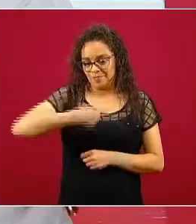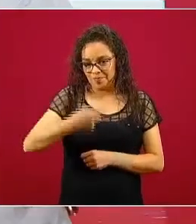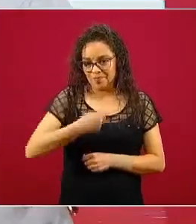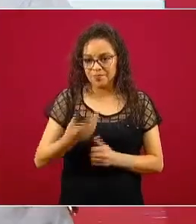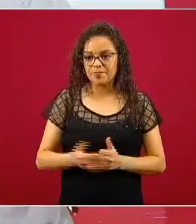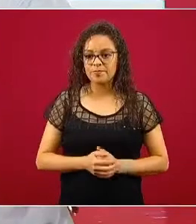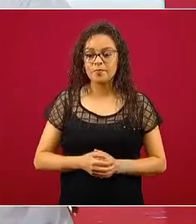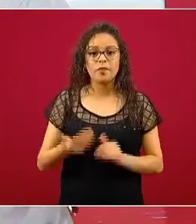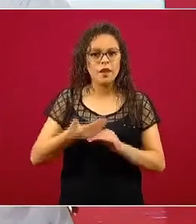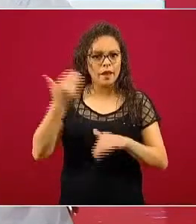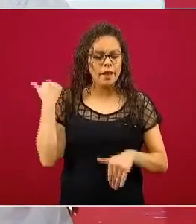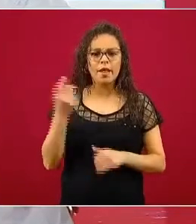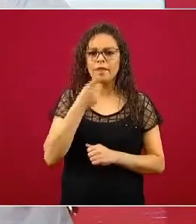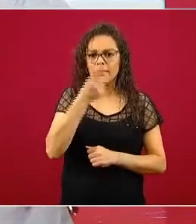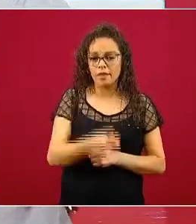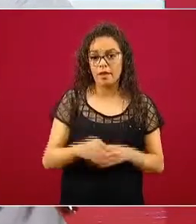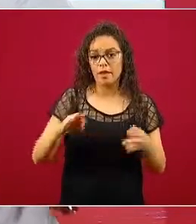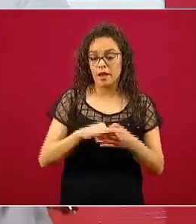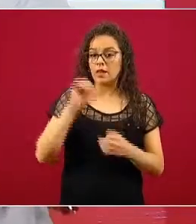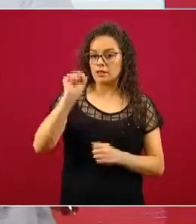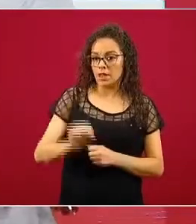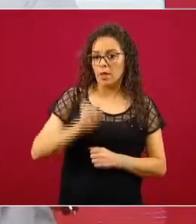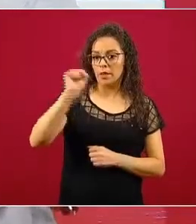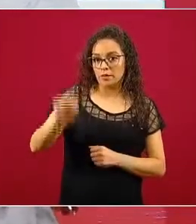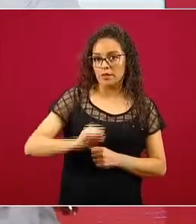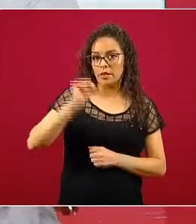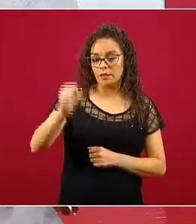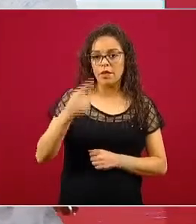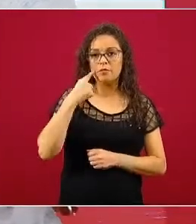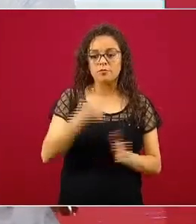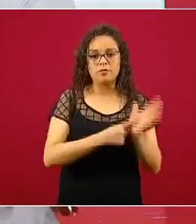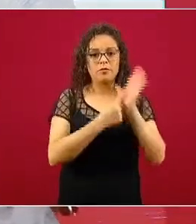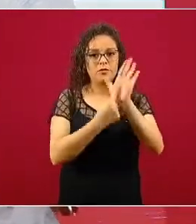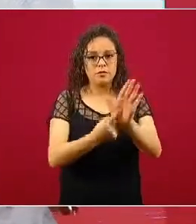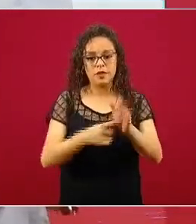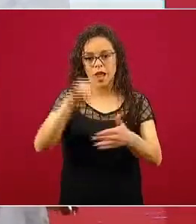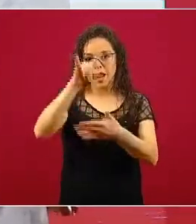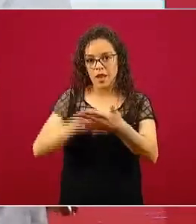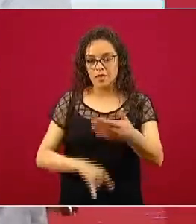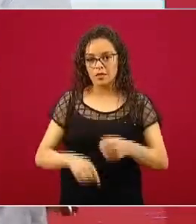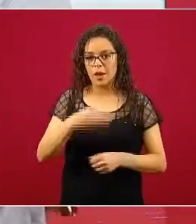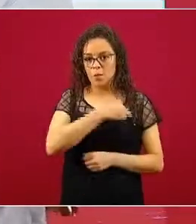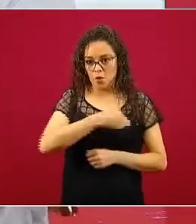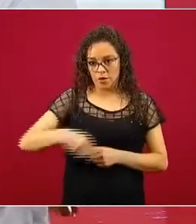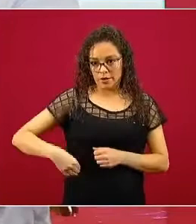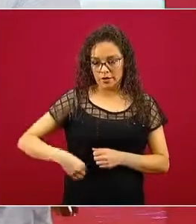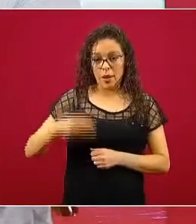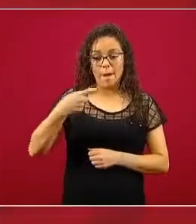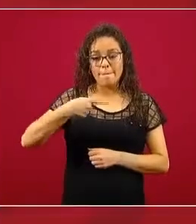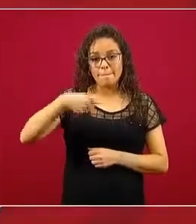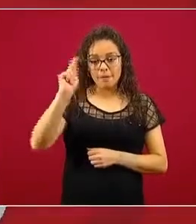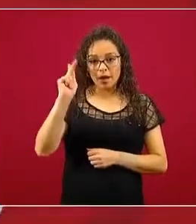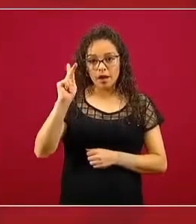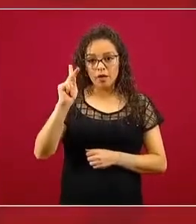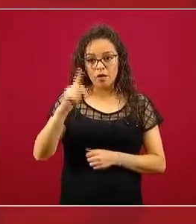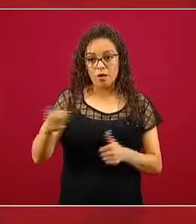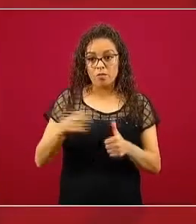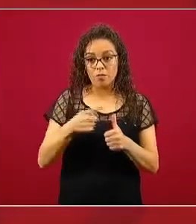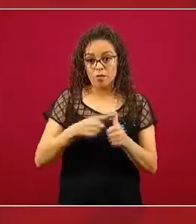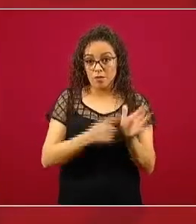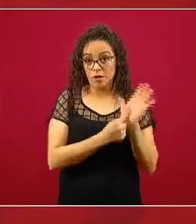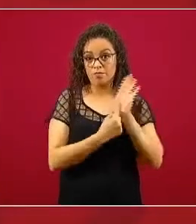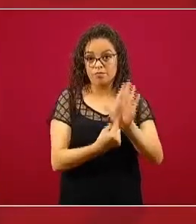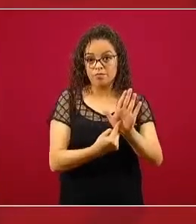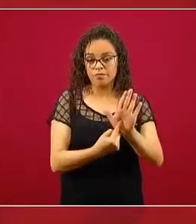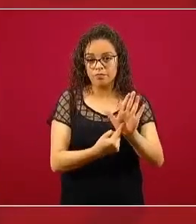cada sábado o cada semana íbamos a estar presentando la lista de municipios, pero hicimos la presentación inicial y desde luego